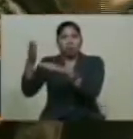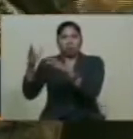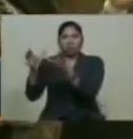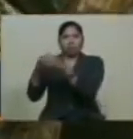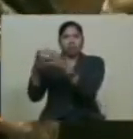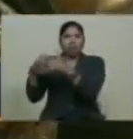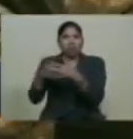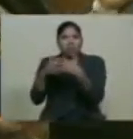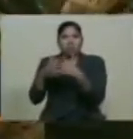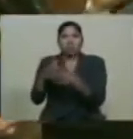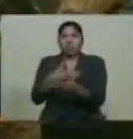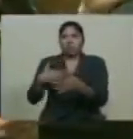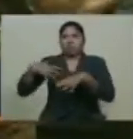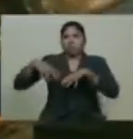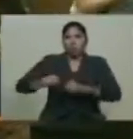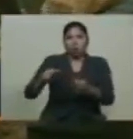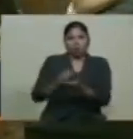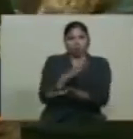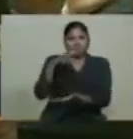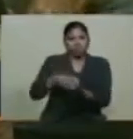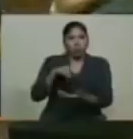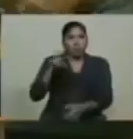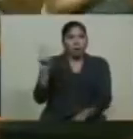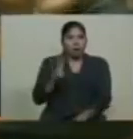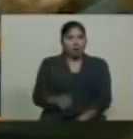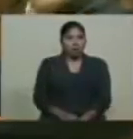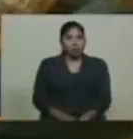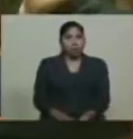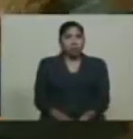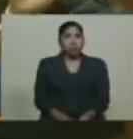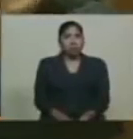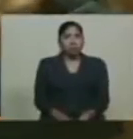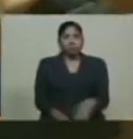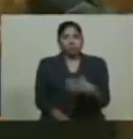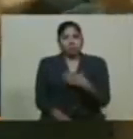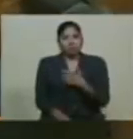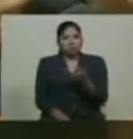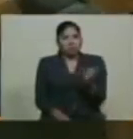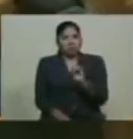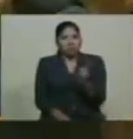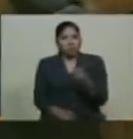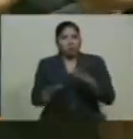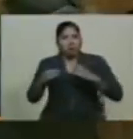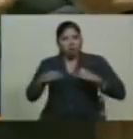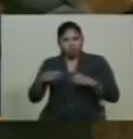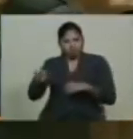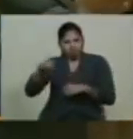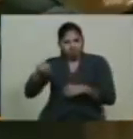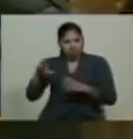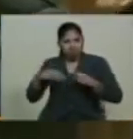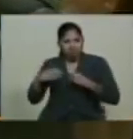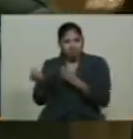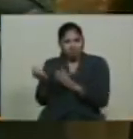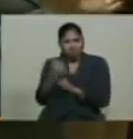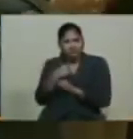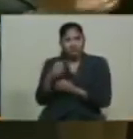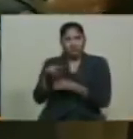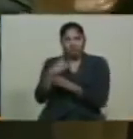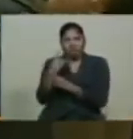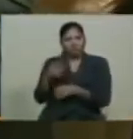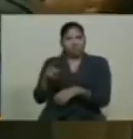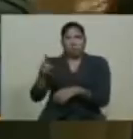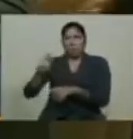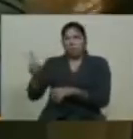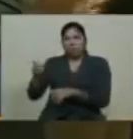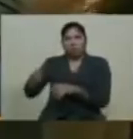que estén invadiendo a nuestro país. No puede ser que sigamos permitiendo que haya venezolanos